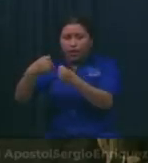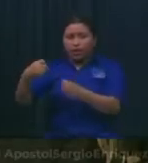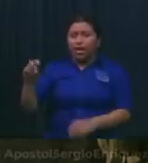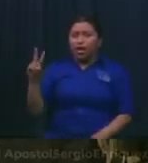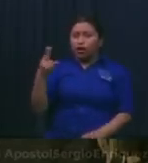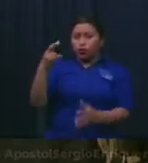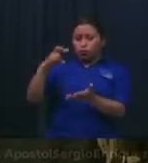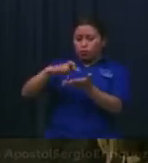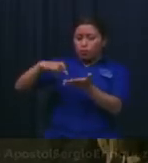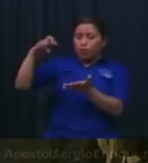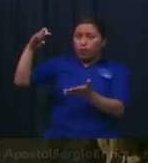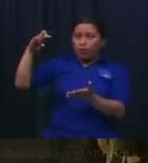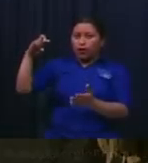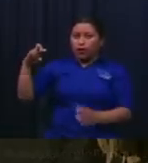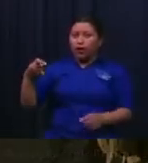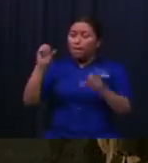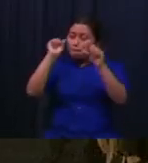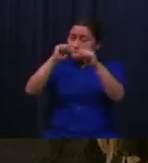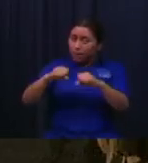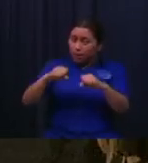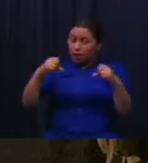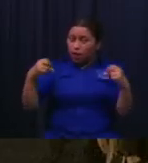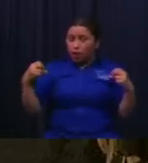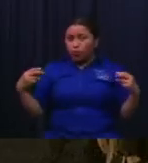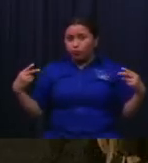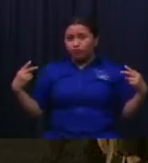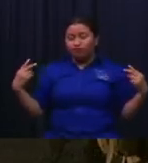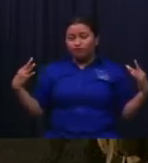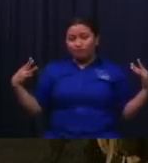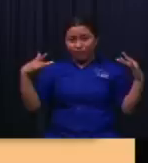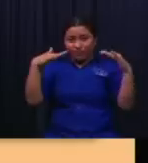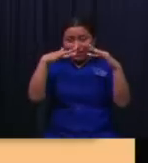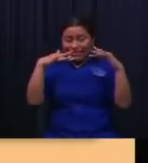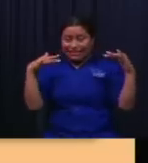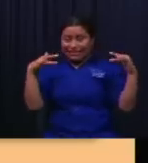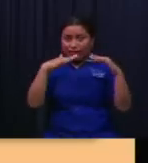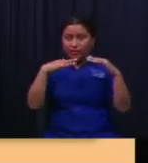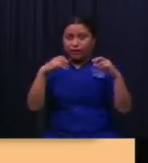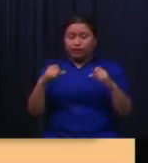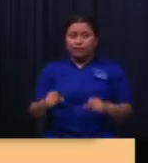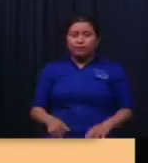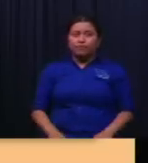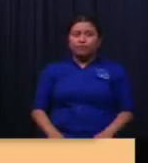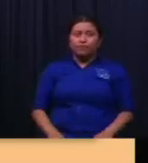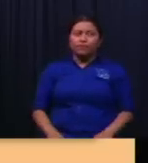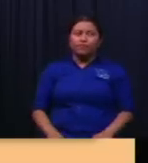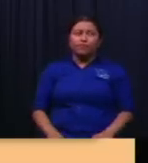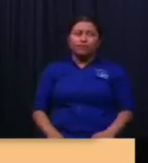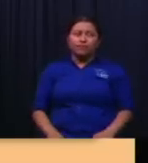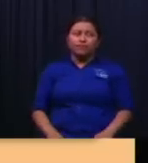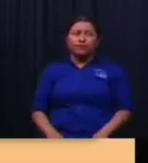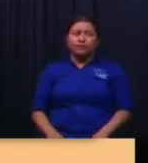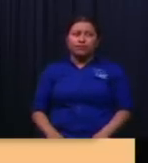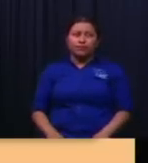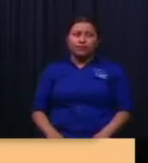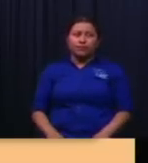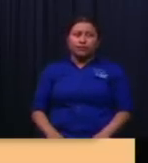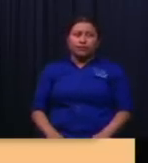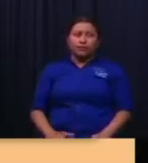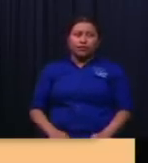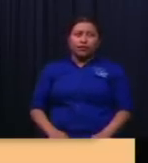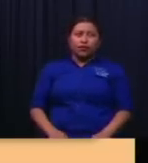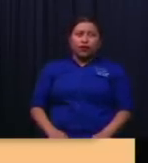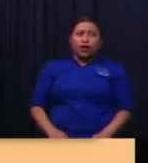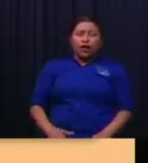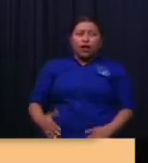puede llevar a una guerra. Impresionante, ¿verdad, hermanos? Pero miren los efectos sobre la